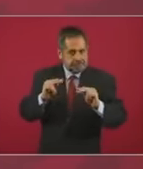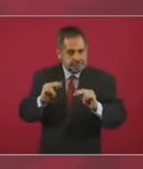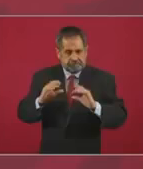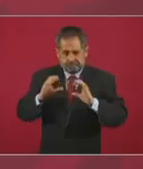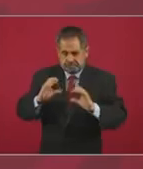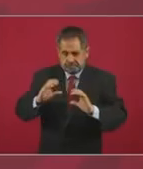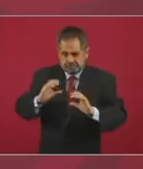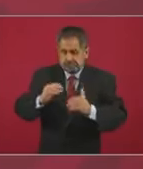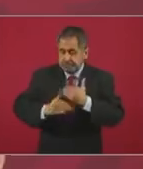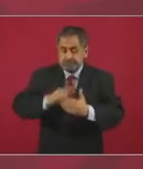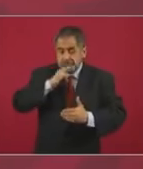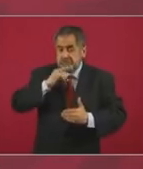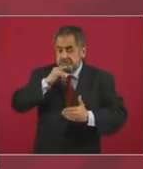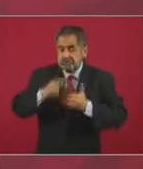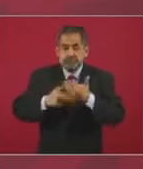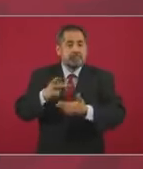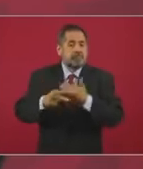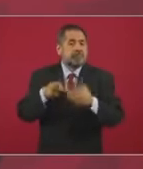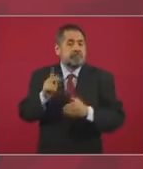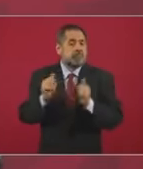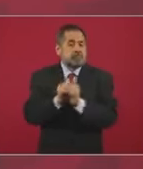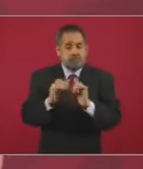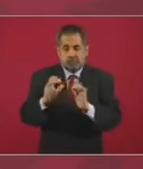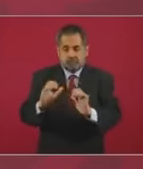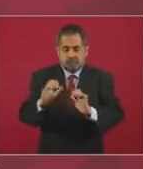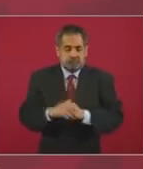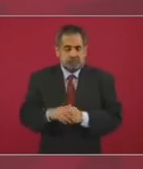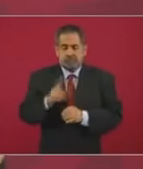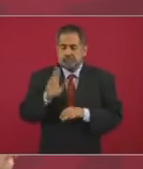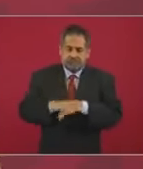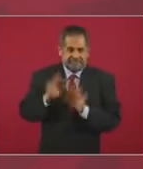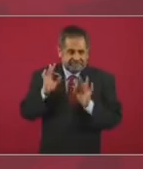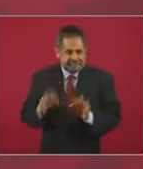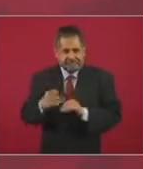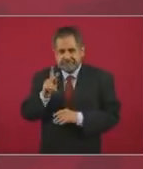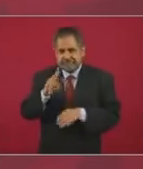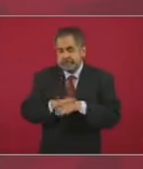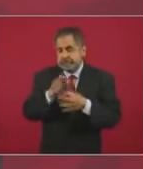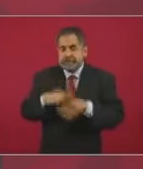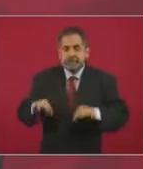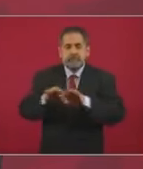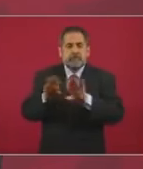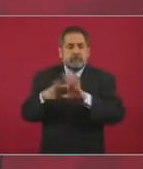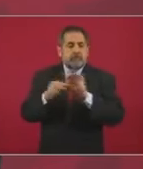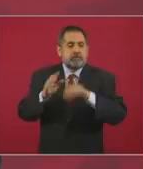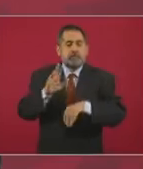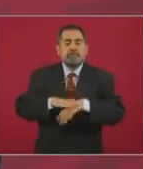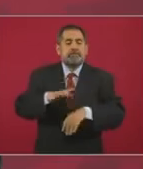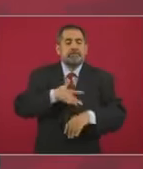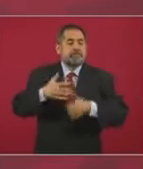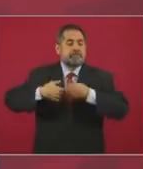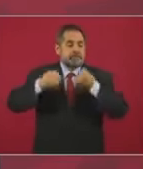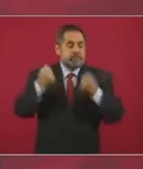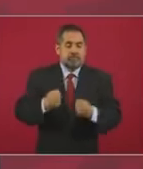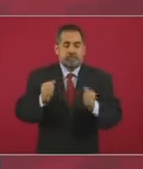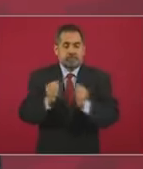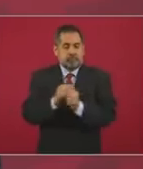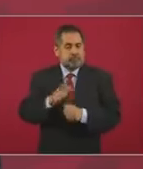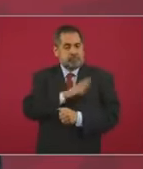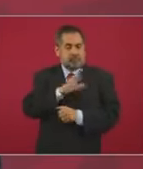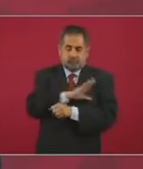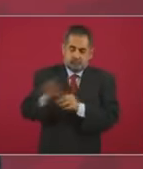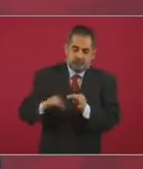rápido. Y esto es lo que nos ha permitido ser mucho más eficientes, pero además garantizar la seguridad y la calidad